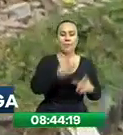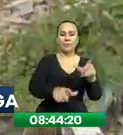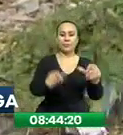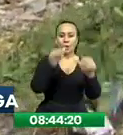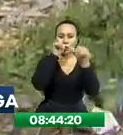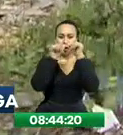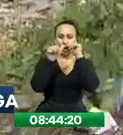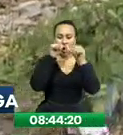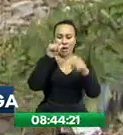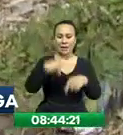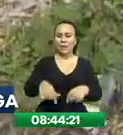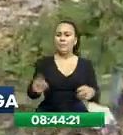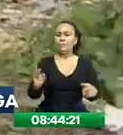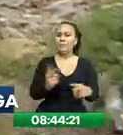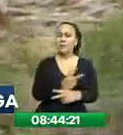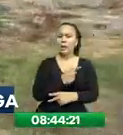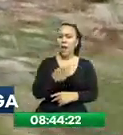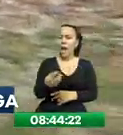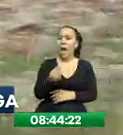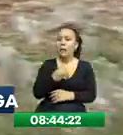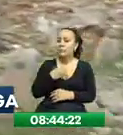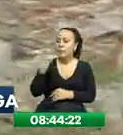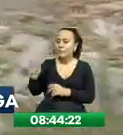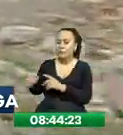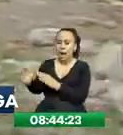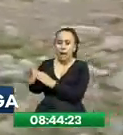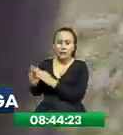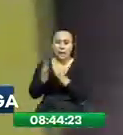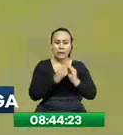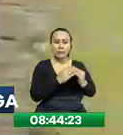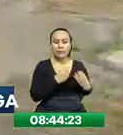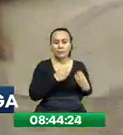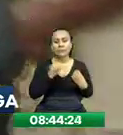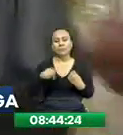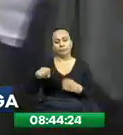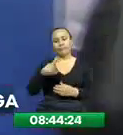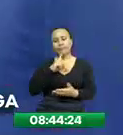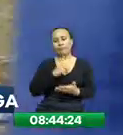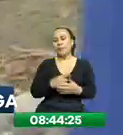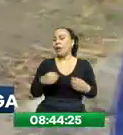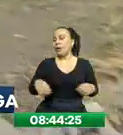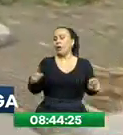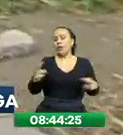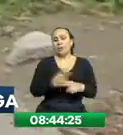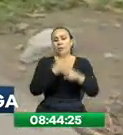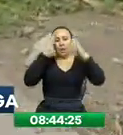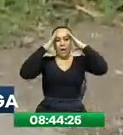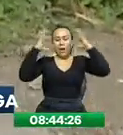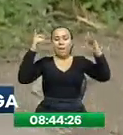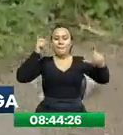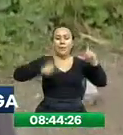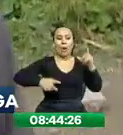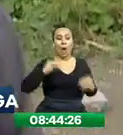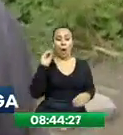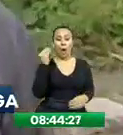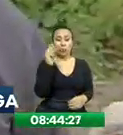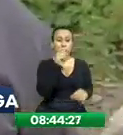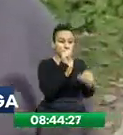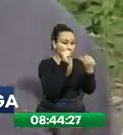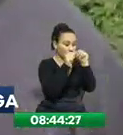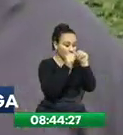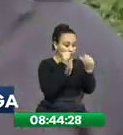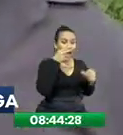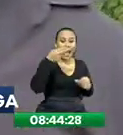sustancias ilícitas y eso es a toda hora lo que me dicen sus vecinos. Sí, esto es verdad. Está demasiado insoportable los hacheros, la delincuencia.